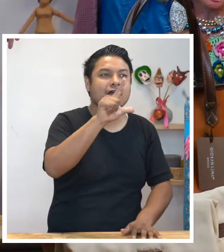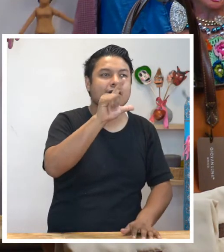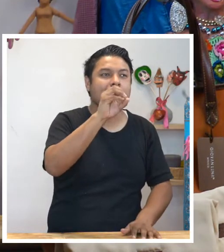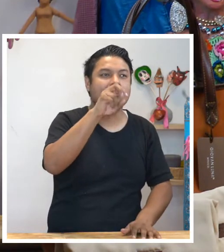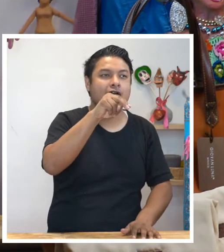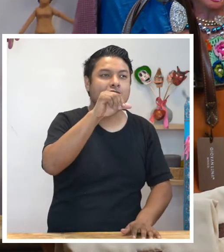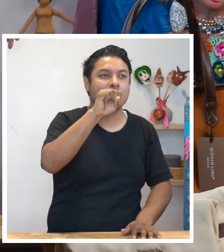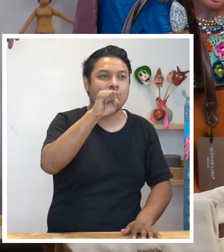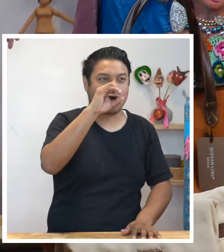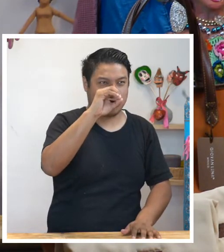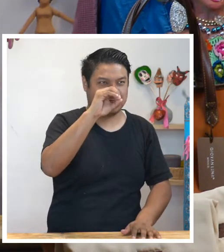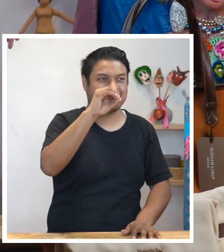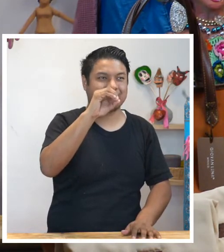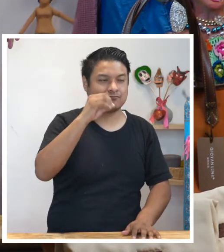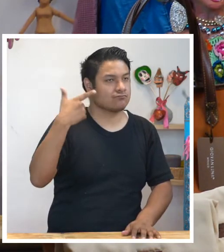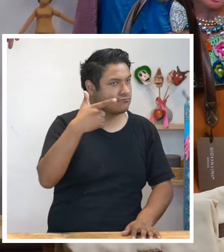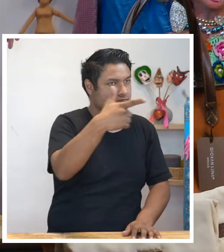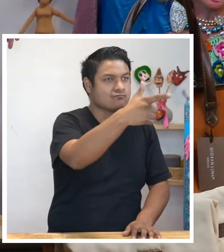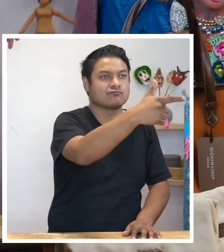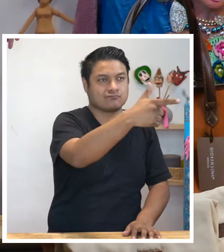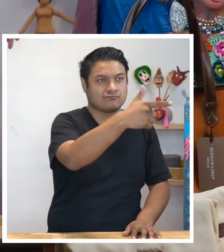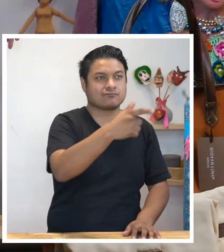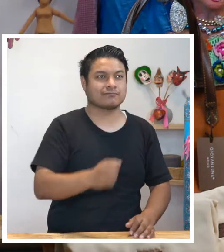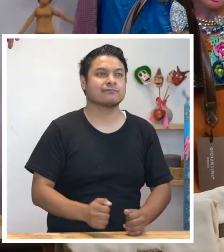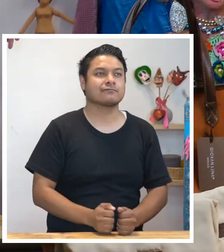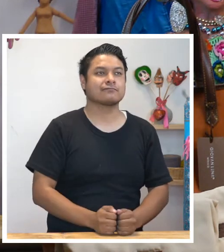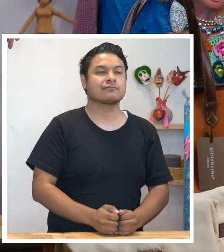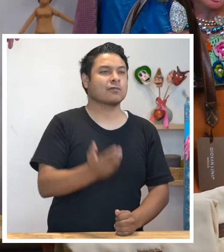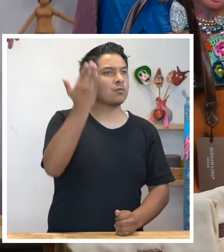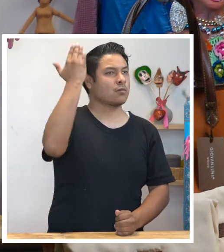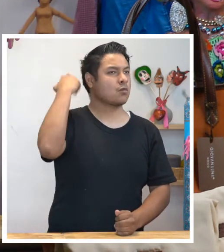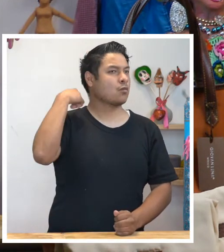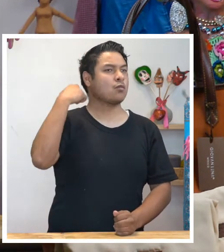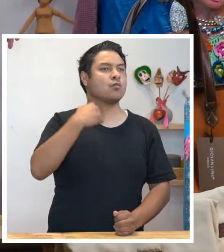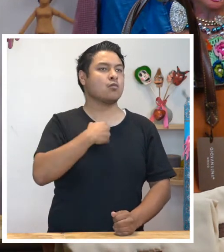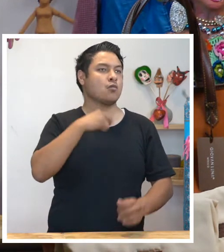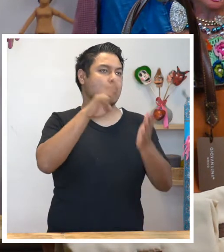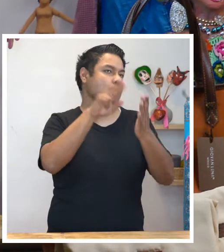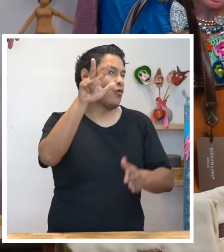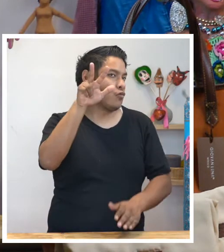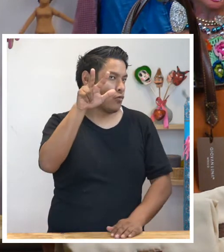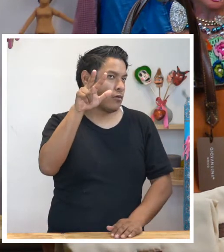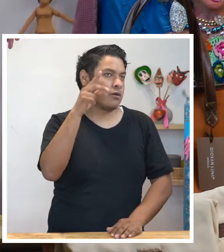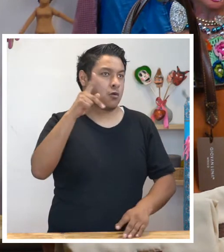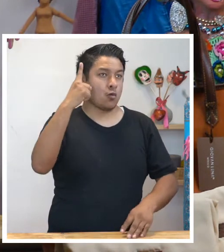ofrece el local y pues yo no estaba preparado. Gracias a Dios, pues siempre he